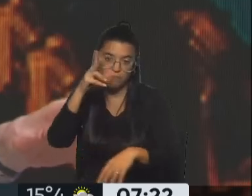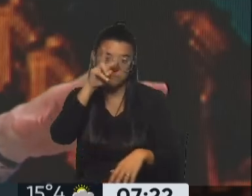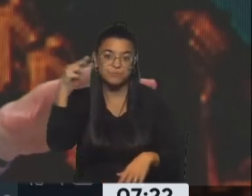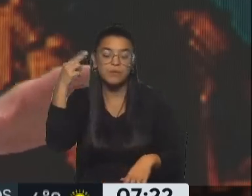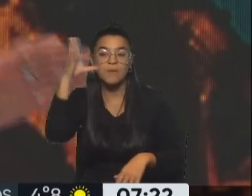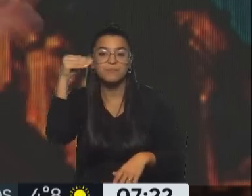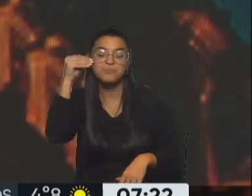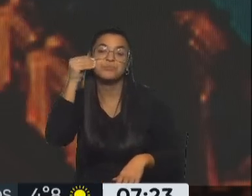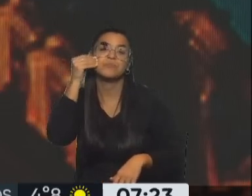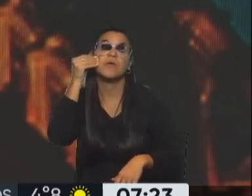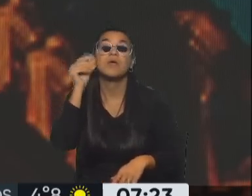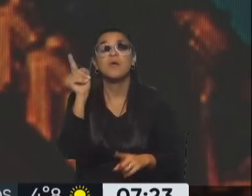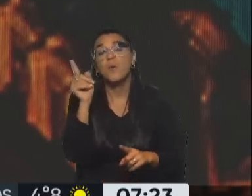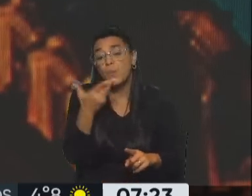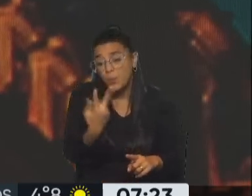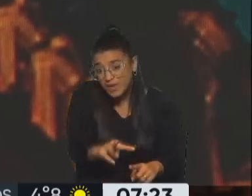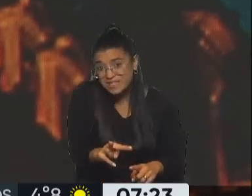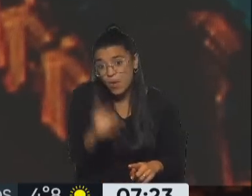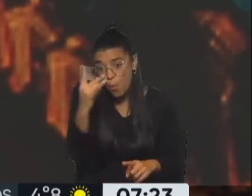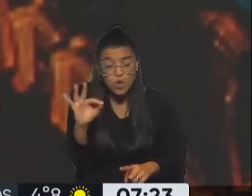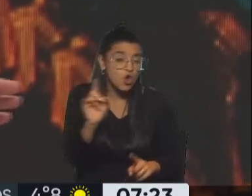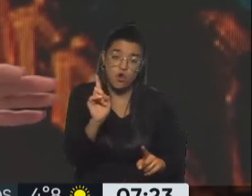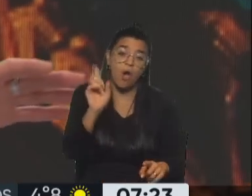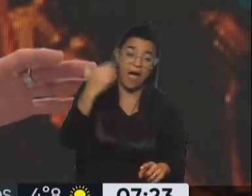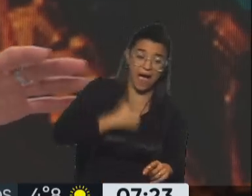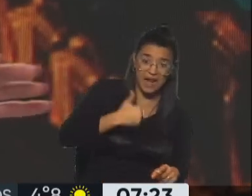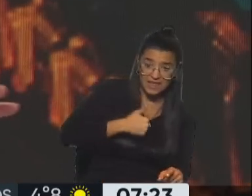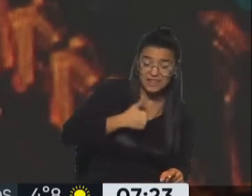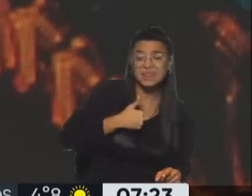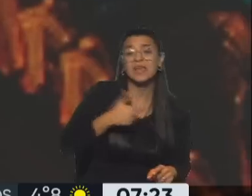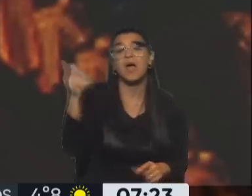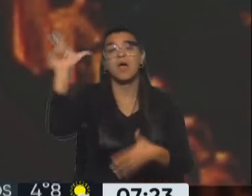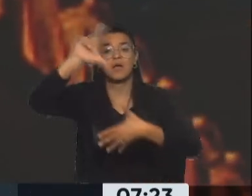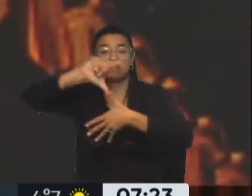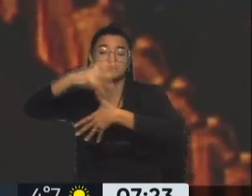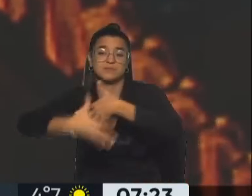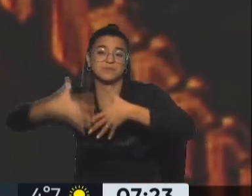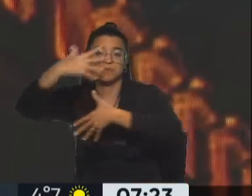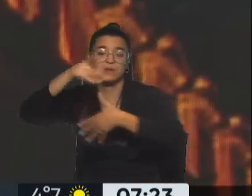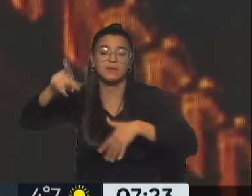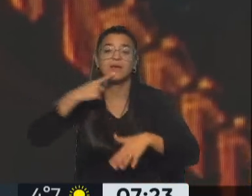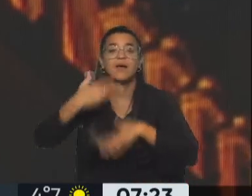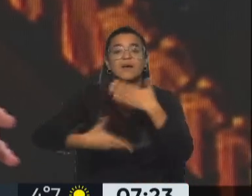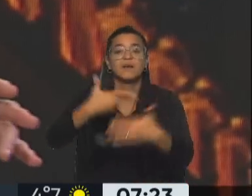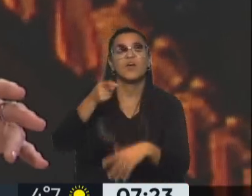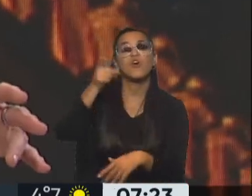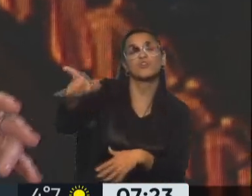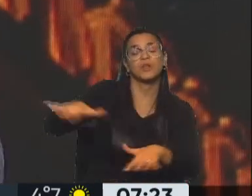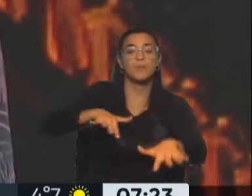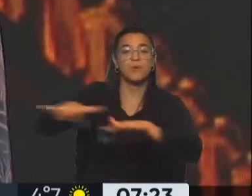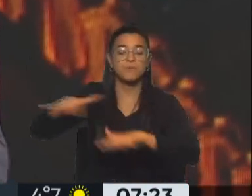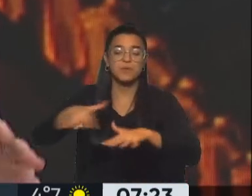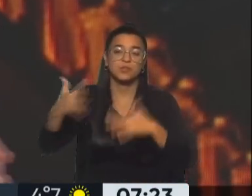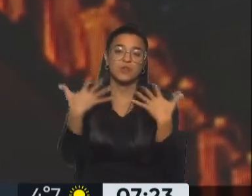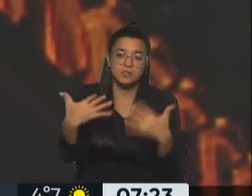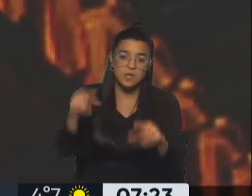la vicepresidenta, sino en Argentina y en el resto de Latinoamérica avanzar contra los movimientos nacionales y